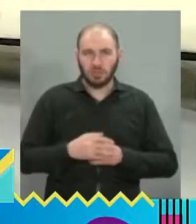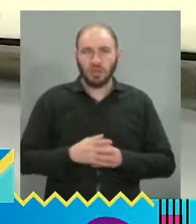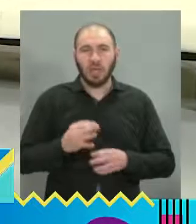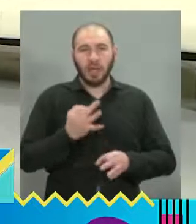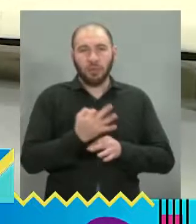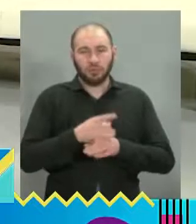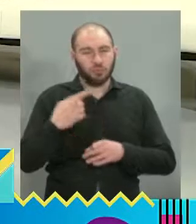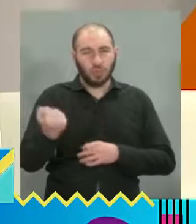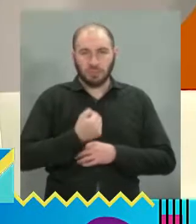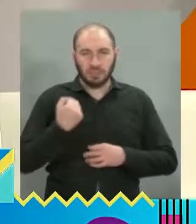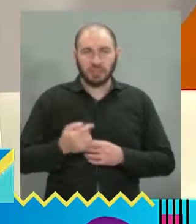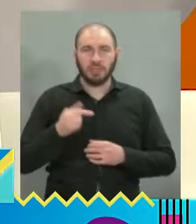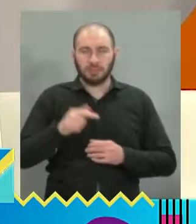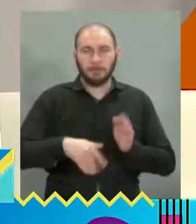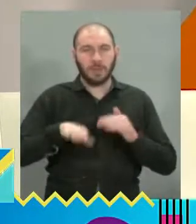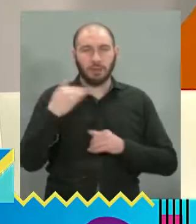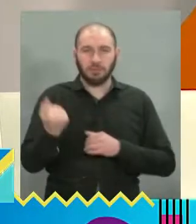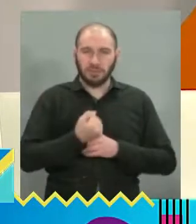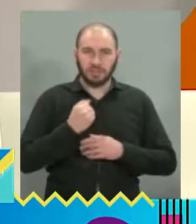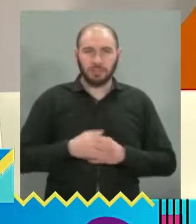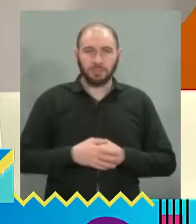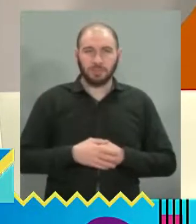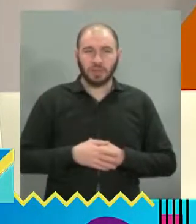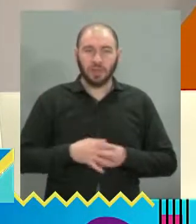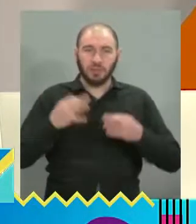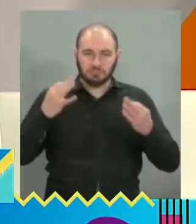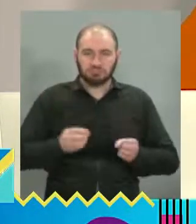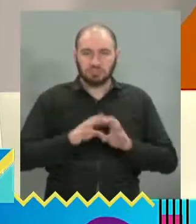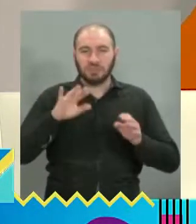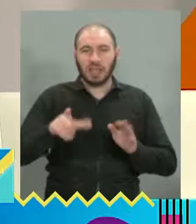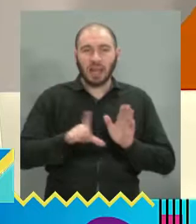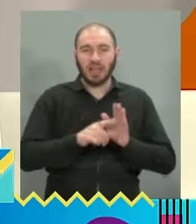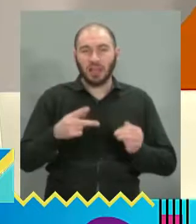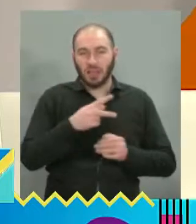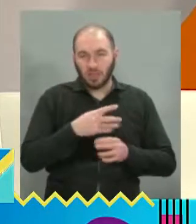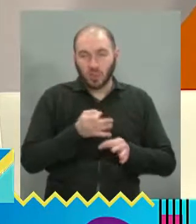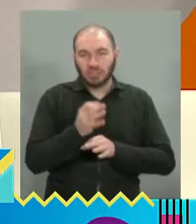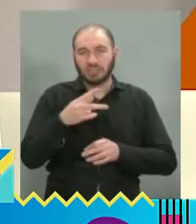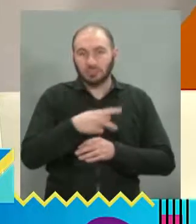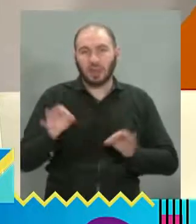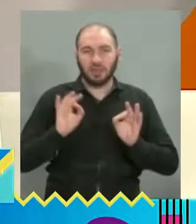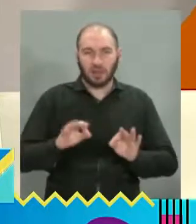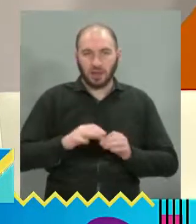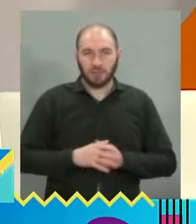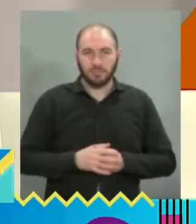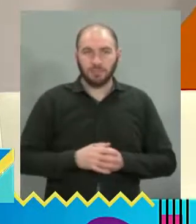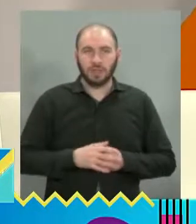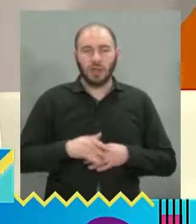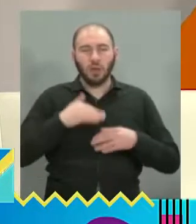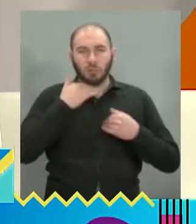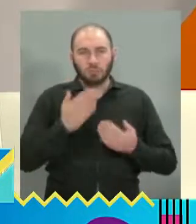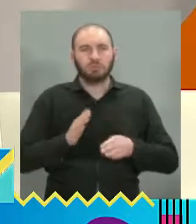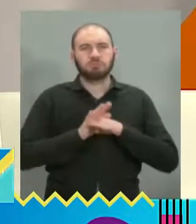educación es fundamental, es la pieza básica, la efectiva aplicación de la Ley de Educación Sexual Integral, más allá de todas